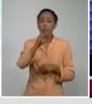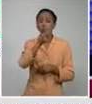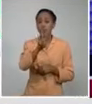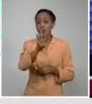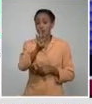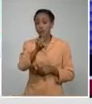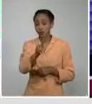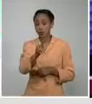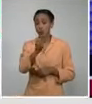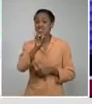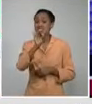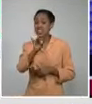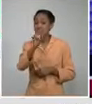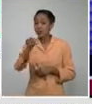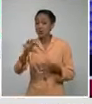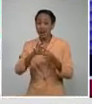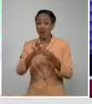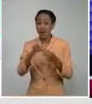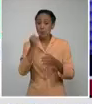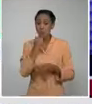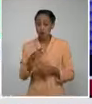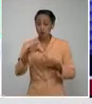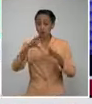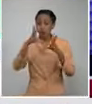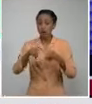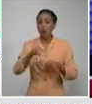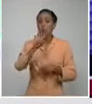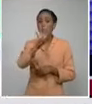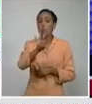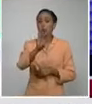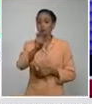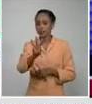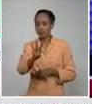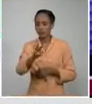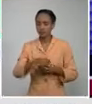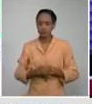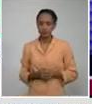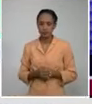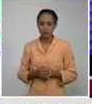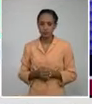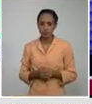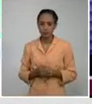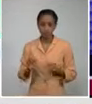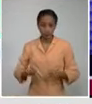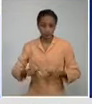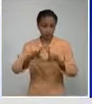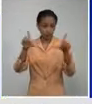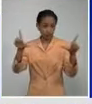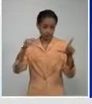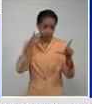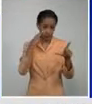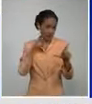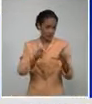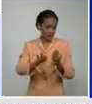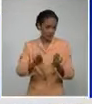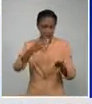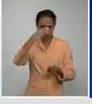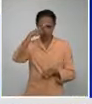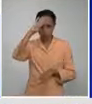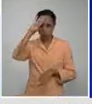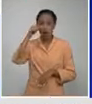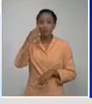más, 43 en total. Y en el gráfico final de Cuba, que dice lo